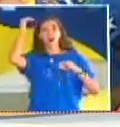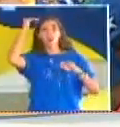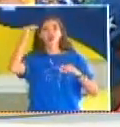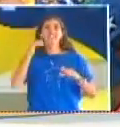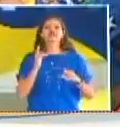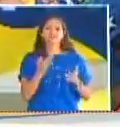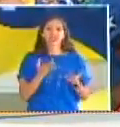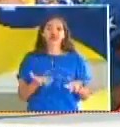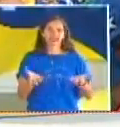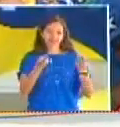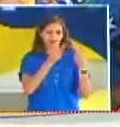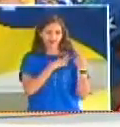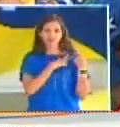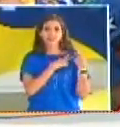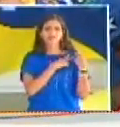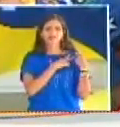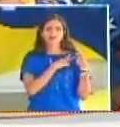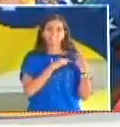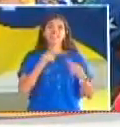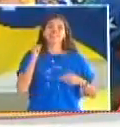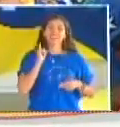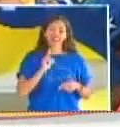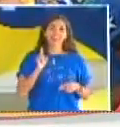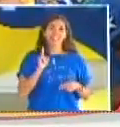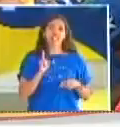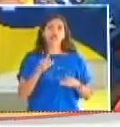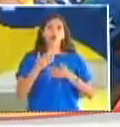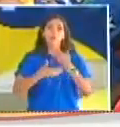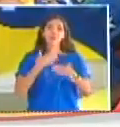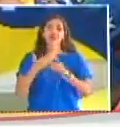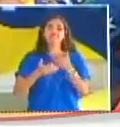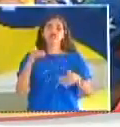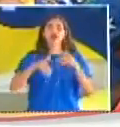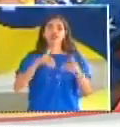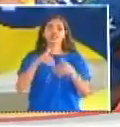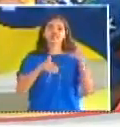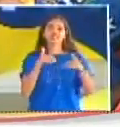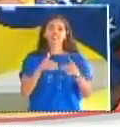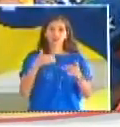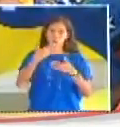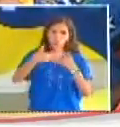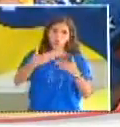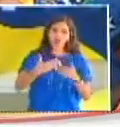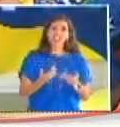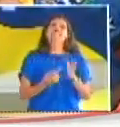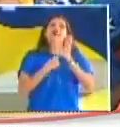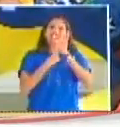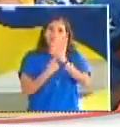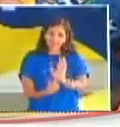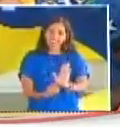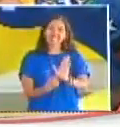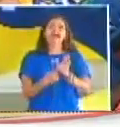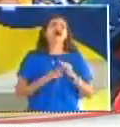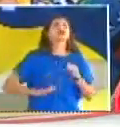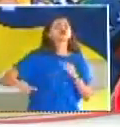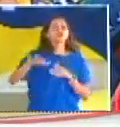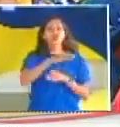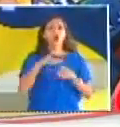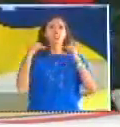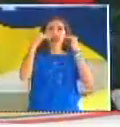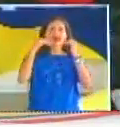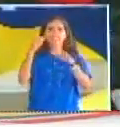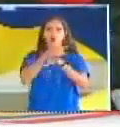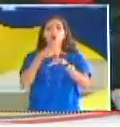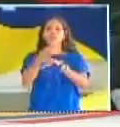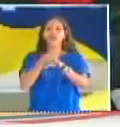para asumirlo, presidente, tener en los procesos electorales sucesivos representantes en todos los niveles de